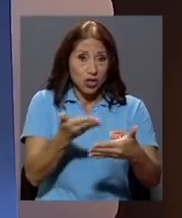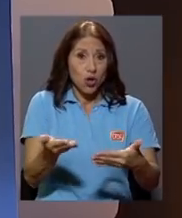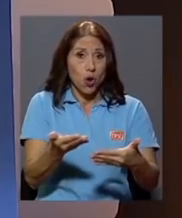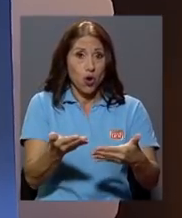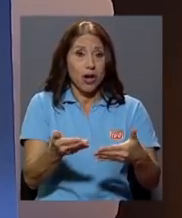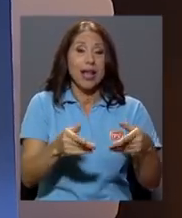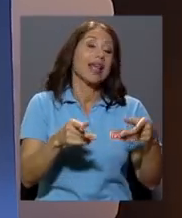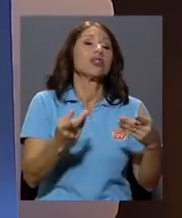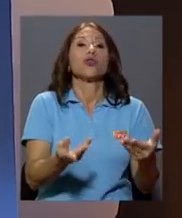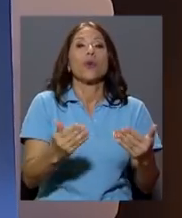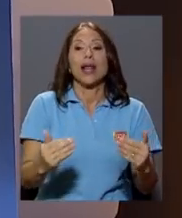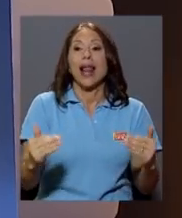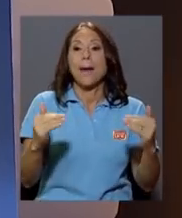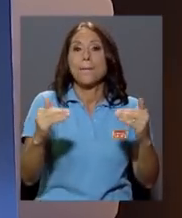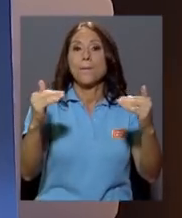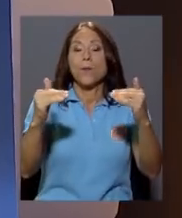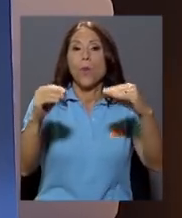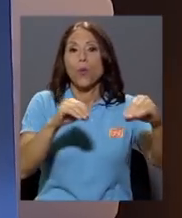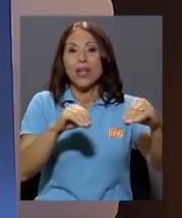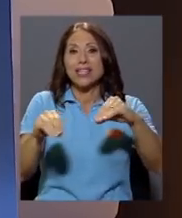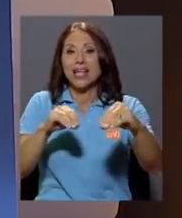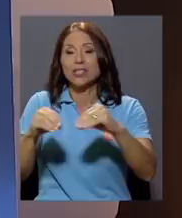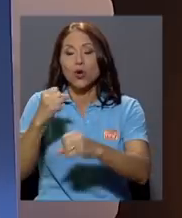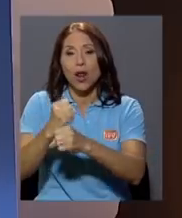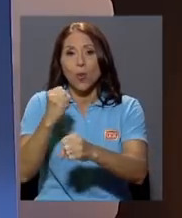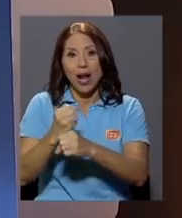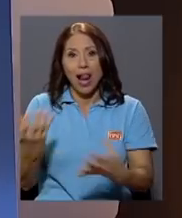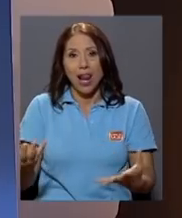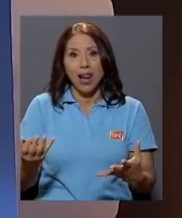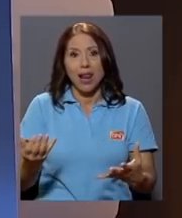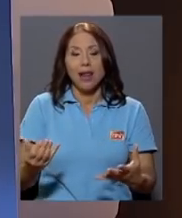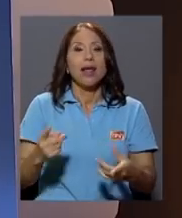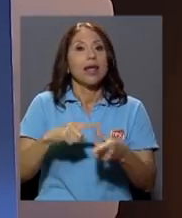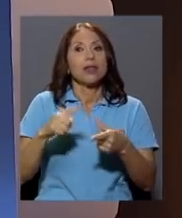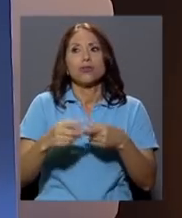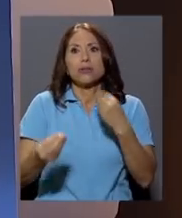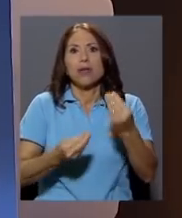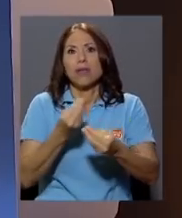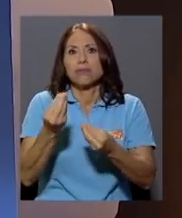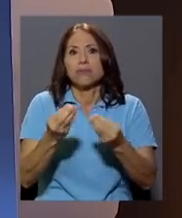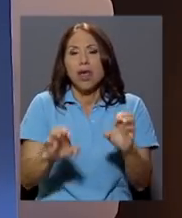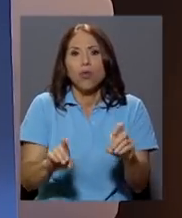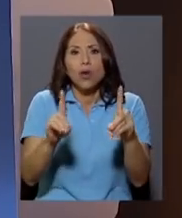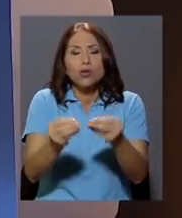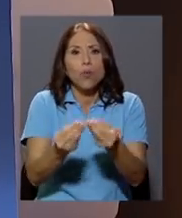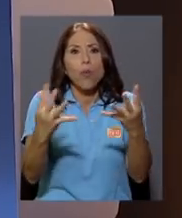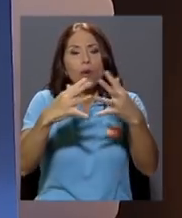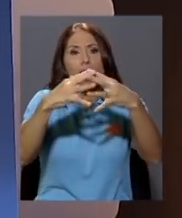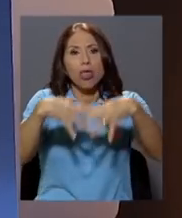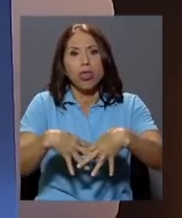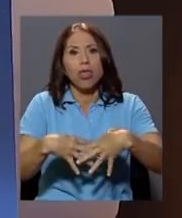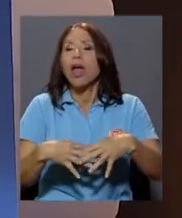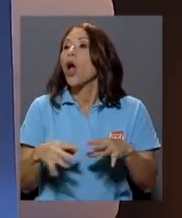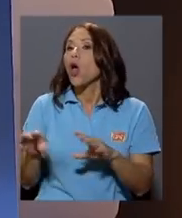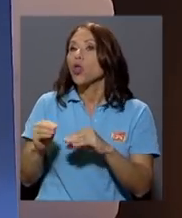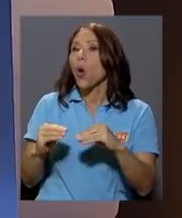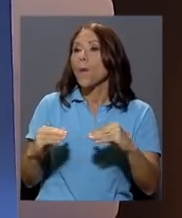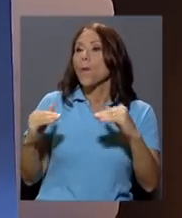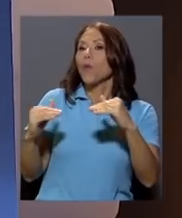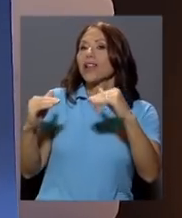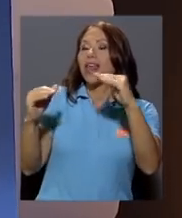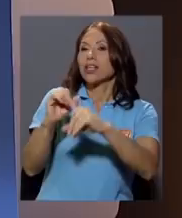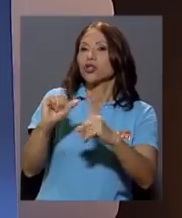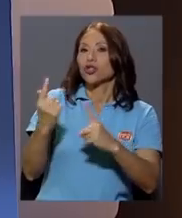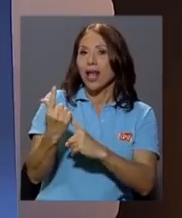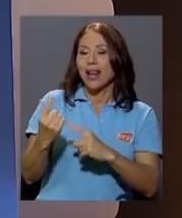la movilización laboral que en un momento determinado hace desboronarse una educación pública. Movilidad social.